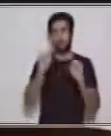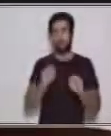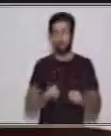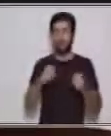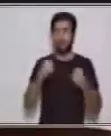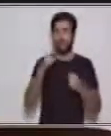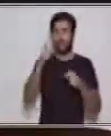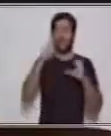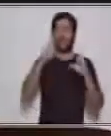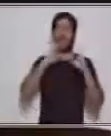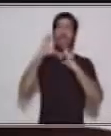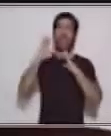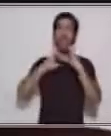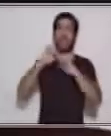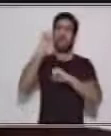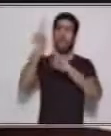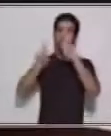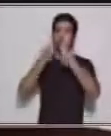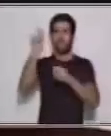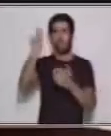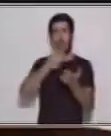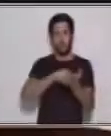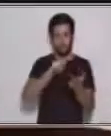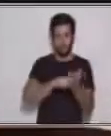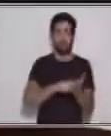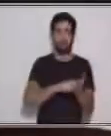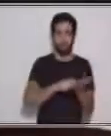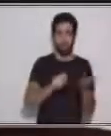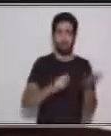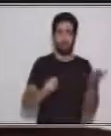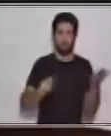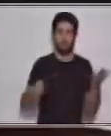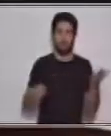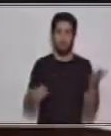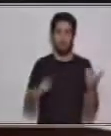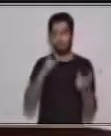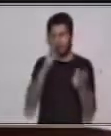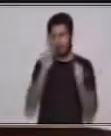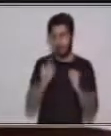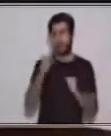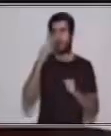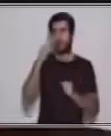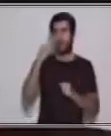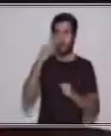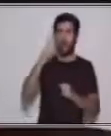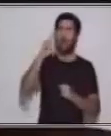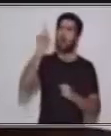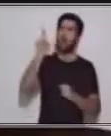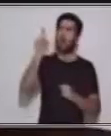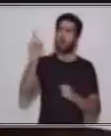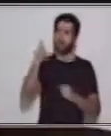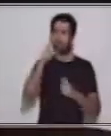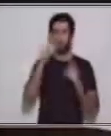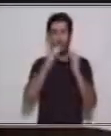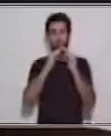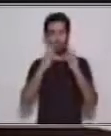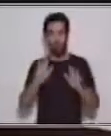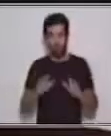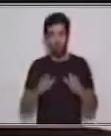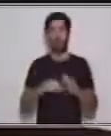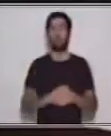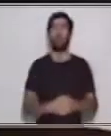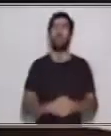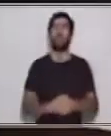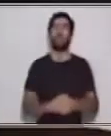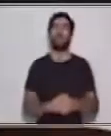pequeña encuesta, o podrías hacer una pregunta y se las podrías hacer a personas que viven contigo o que están